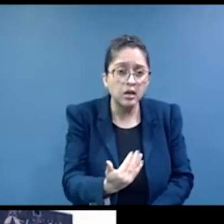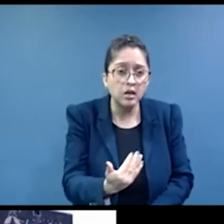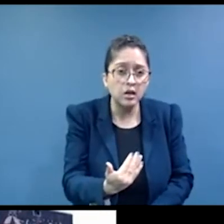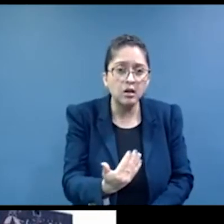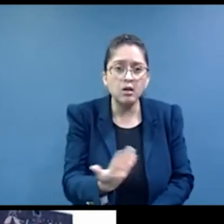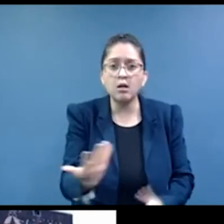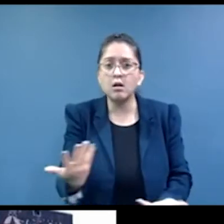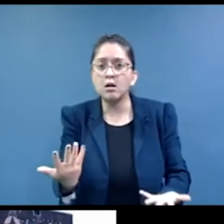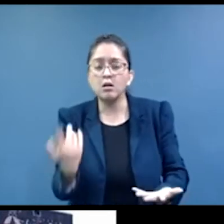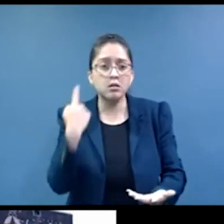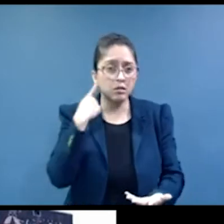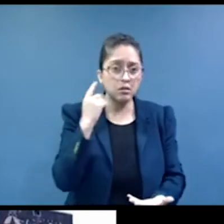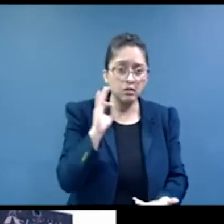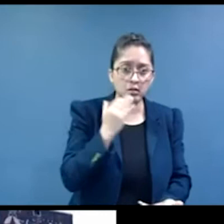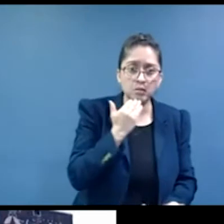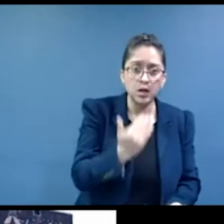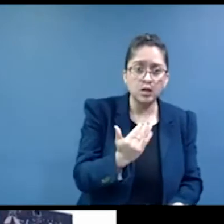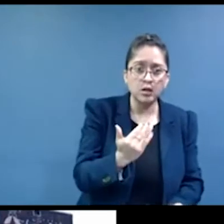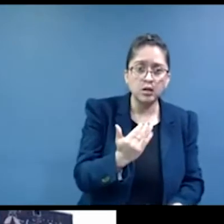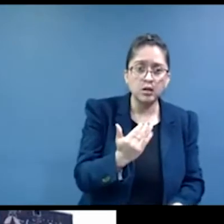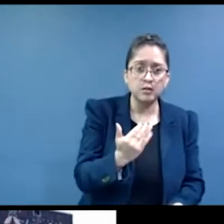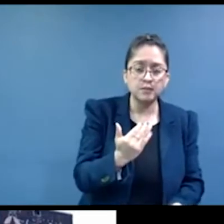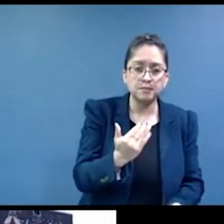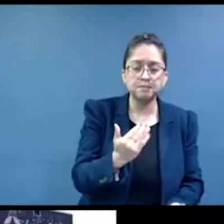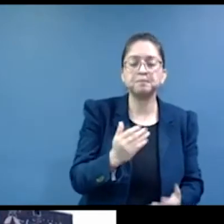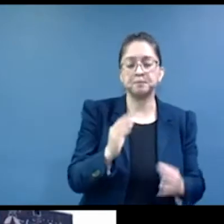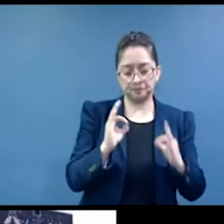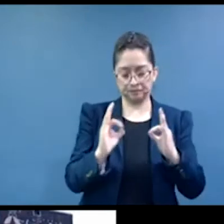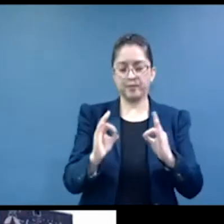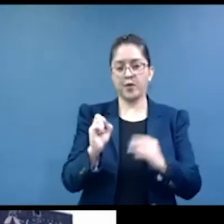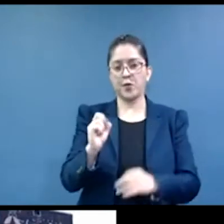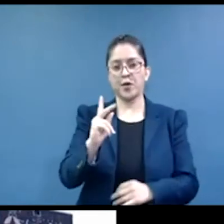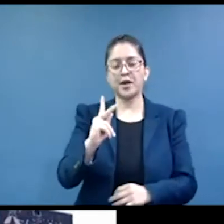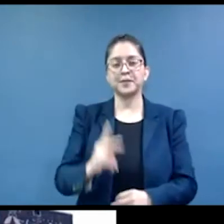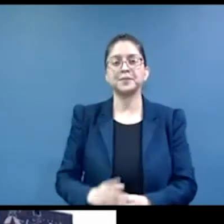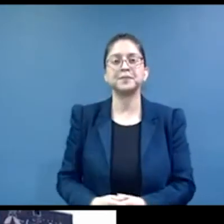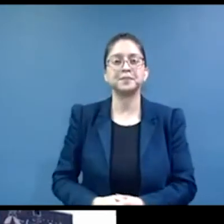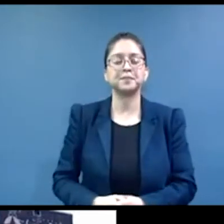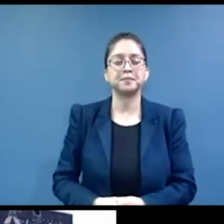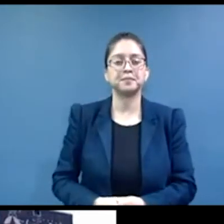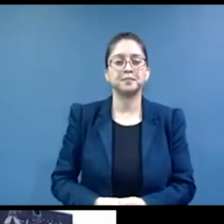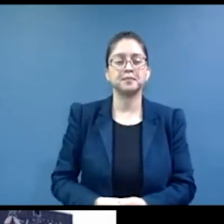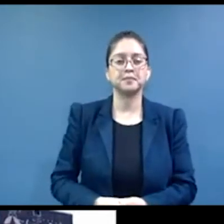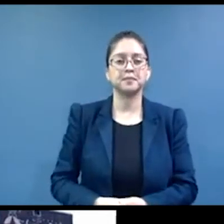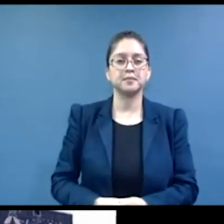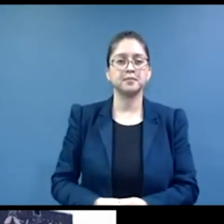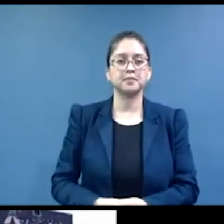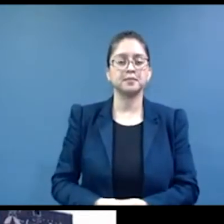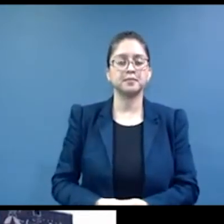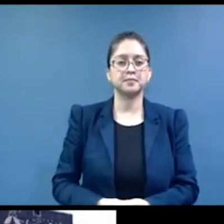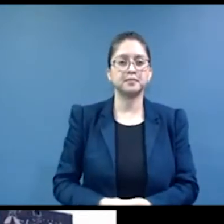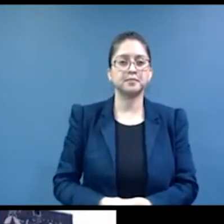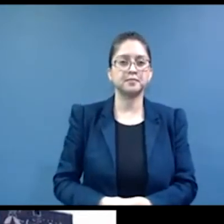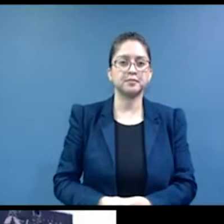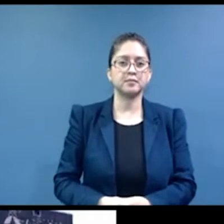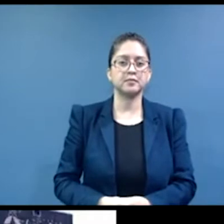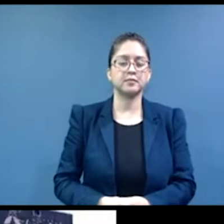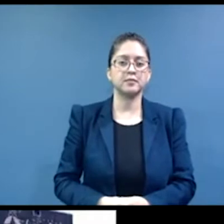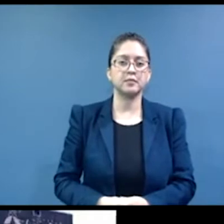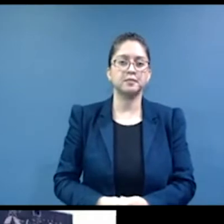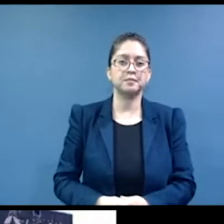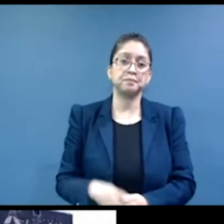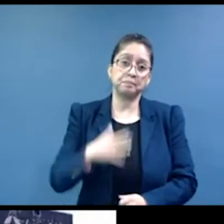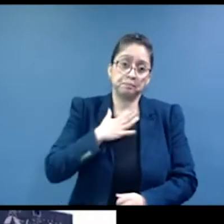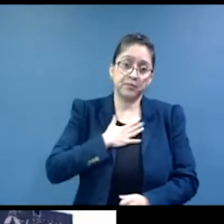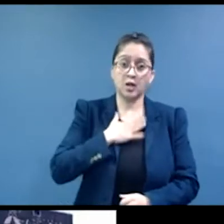si me escucho bien. Sin problema. ¿Sí? Ok. Bueno, pues mira, yo empezaría por contestarte la segunda